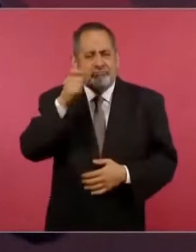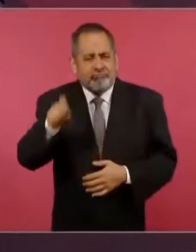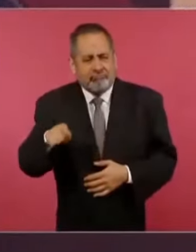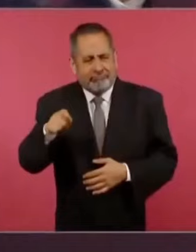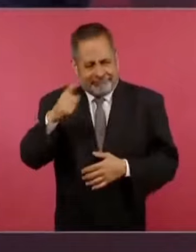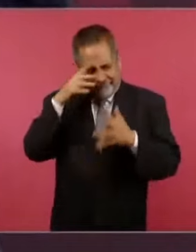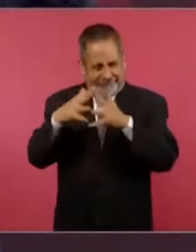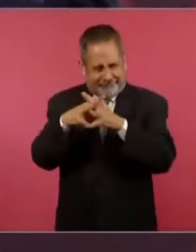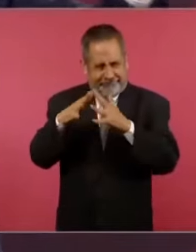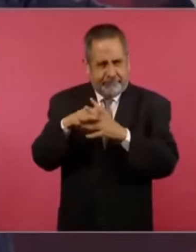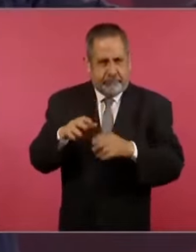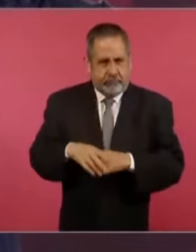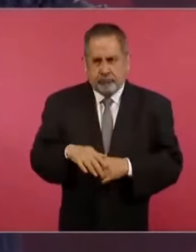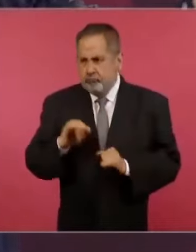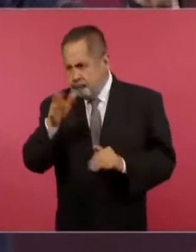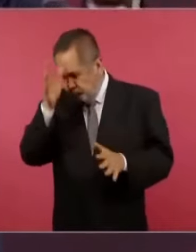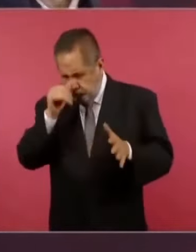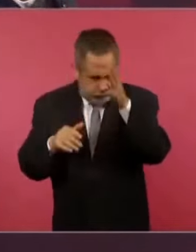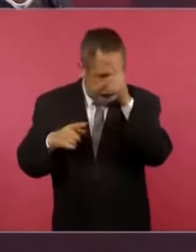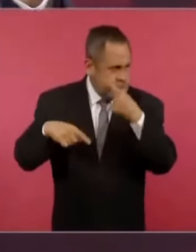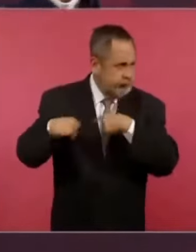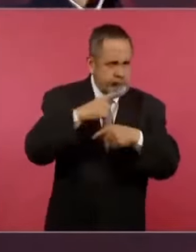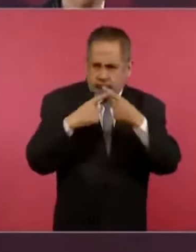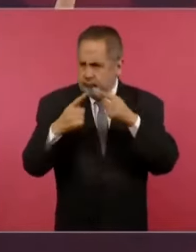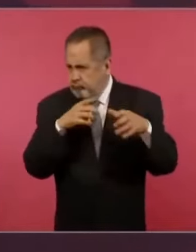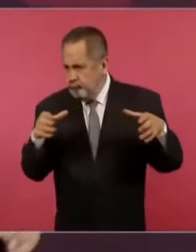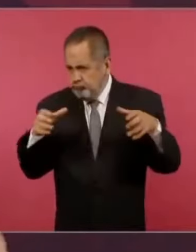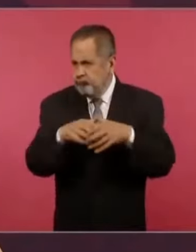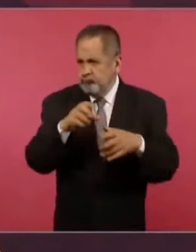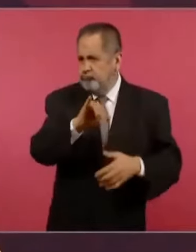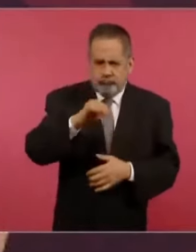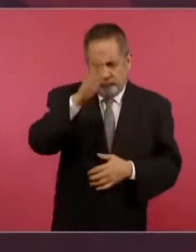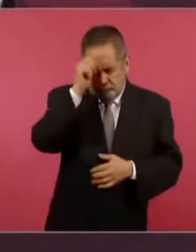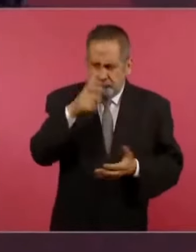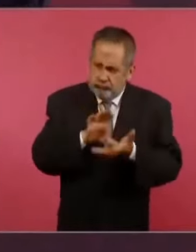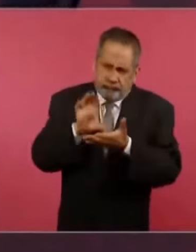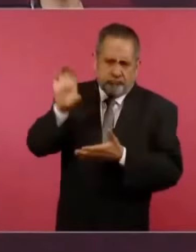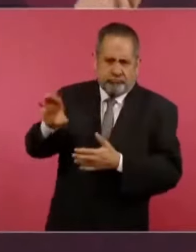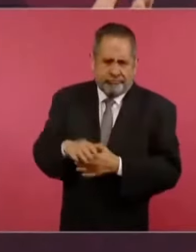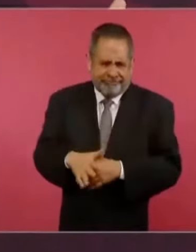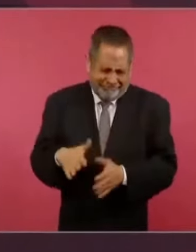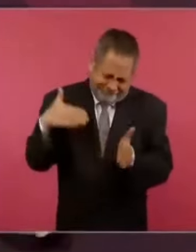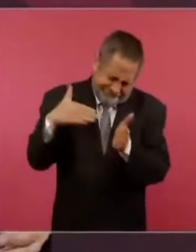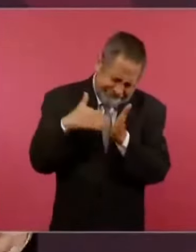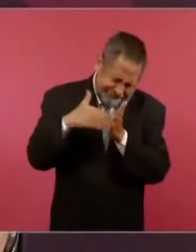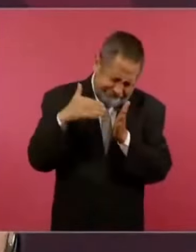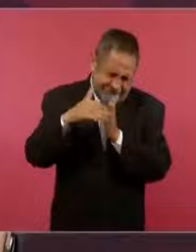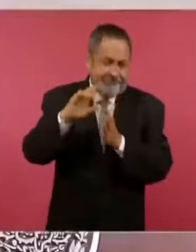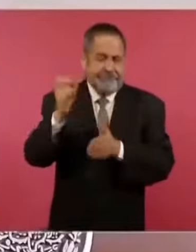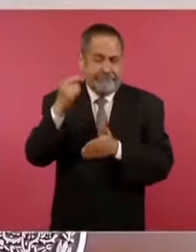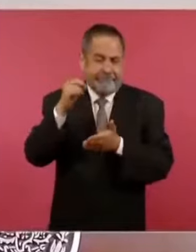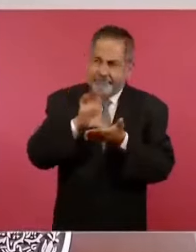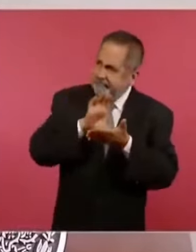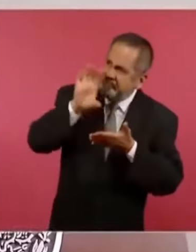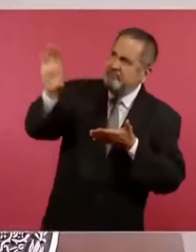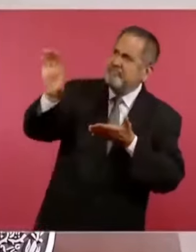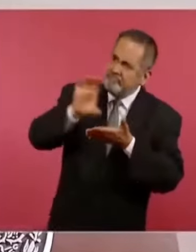Ahí sí se ponen de acuerdo en el Congreso y miles de millones de dólares.